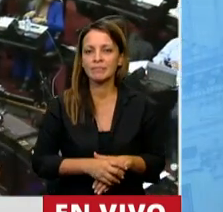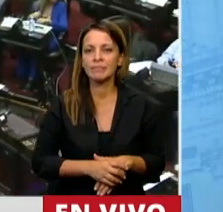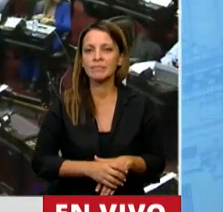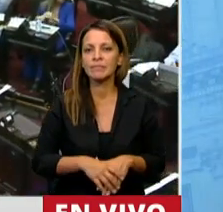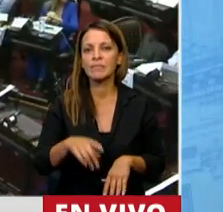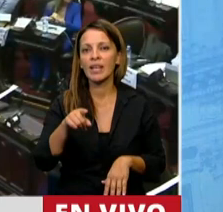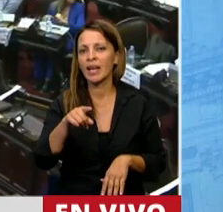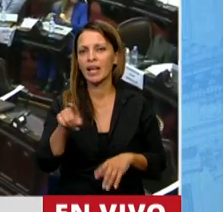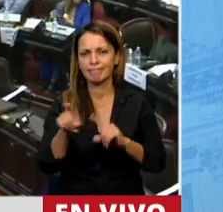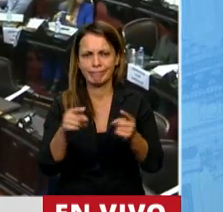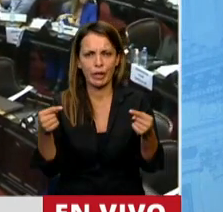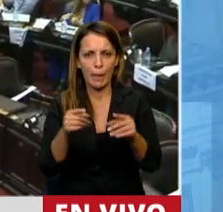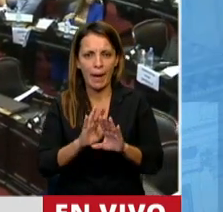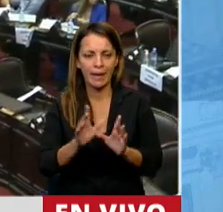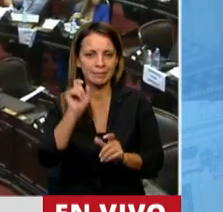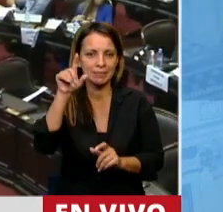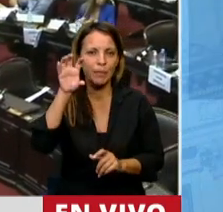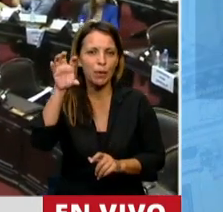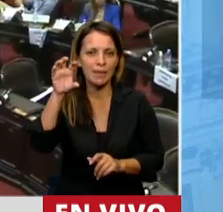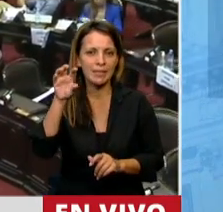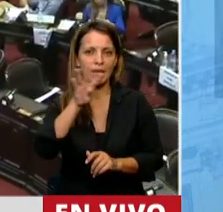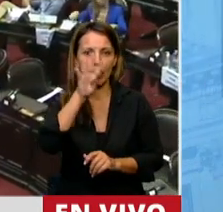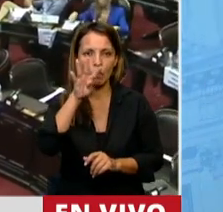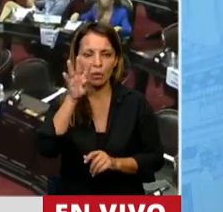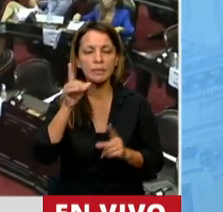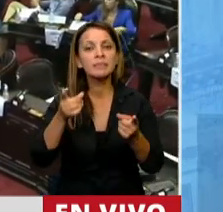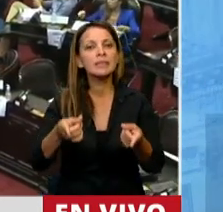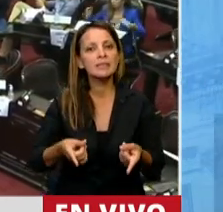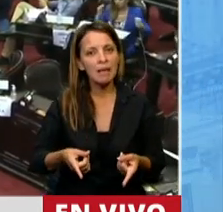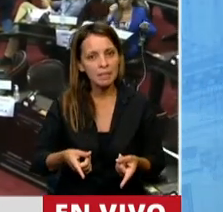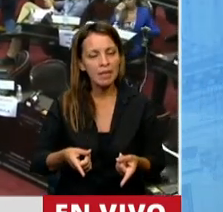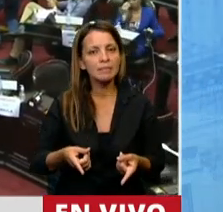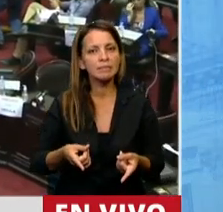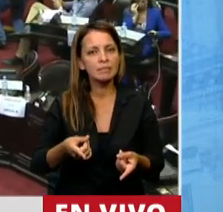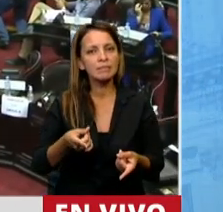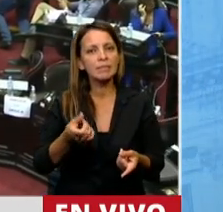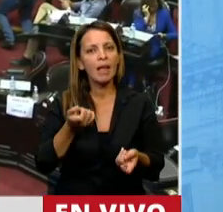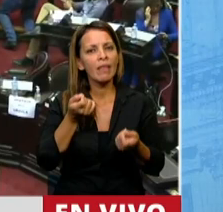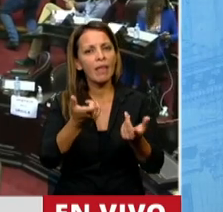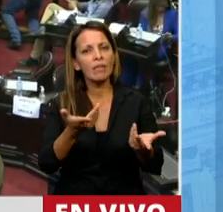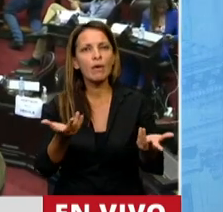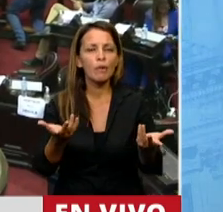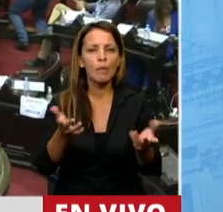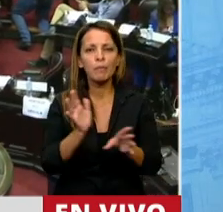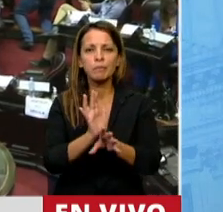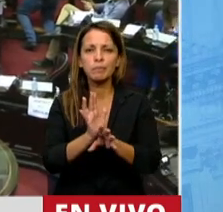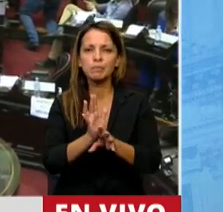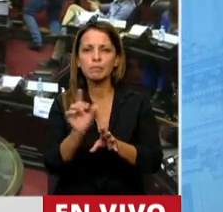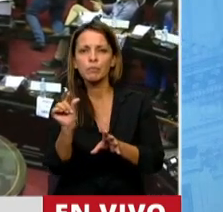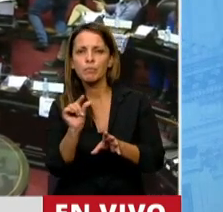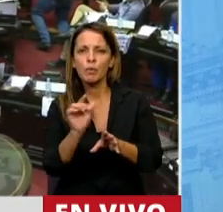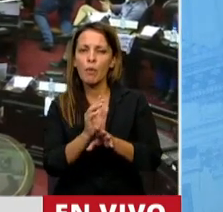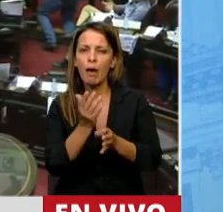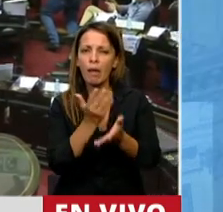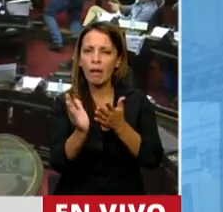en la provincia de Formosa, sino que además planteando un rango de hasta golpe institucional, si se